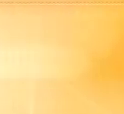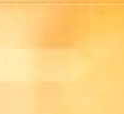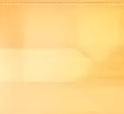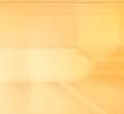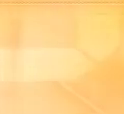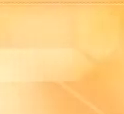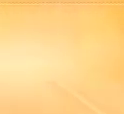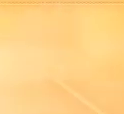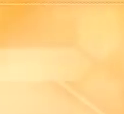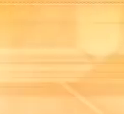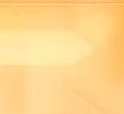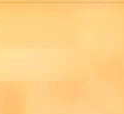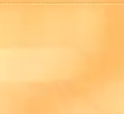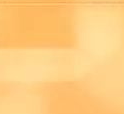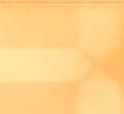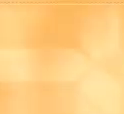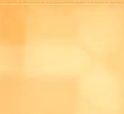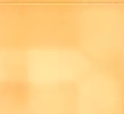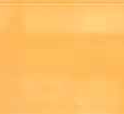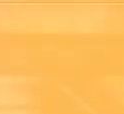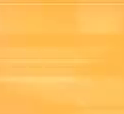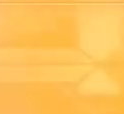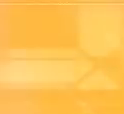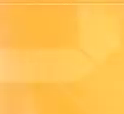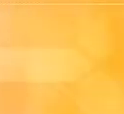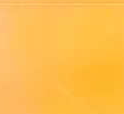Continúa La Pauta de Hoy.